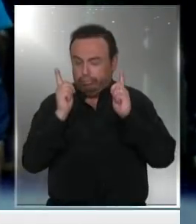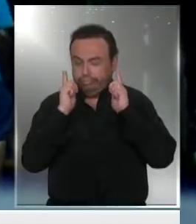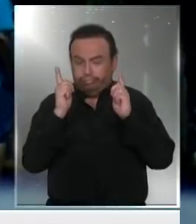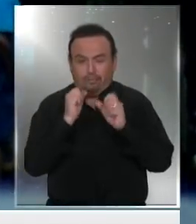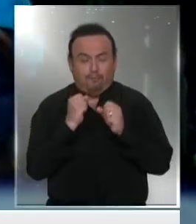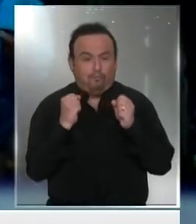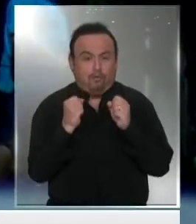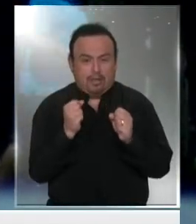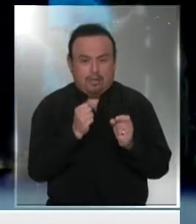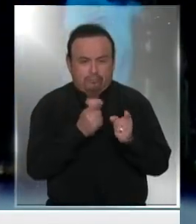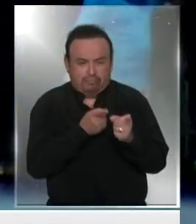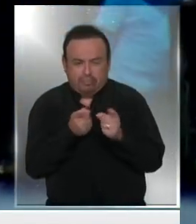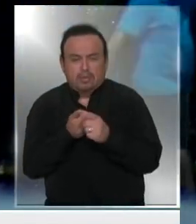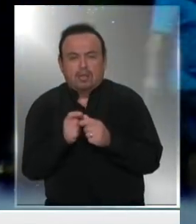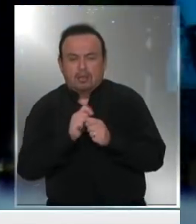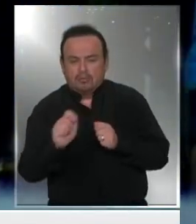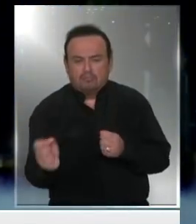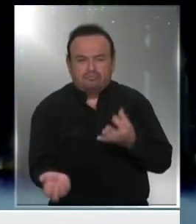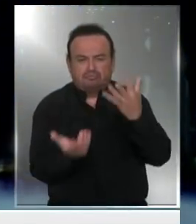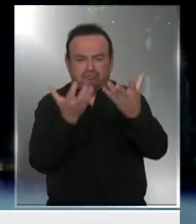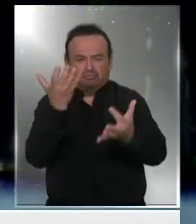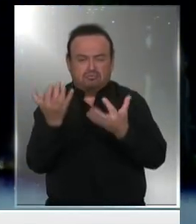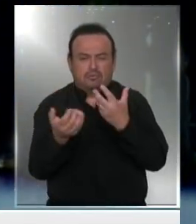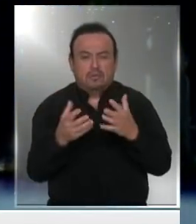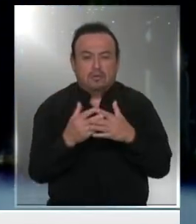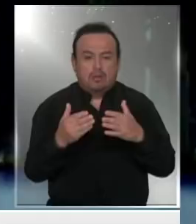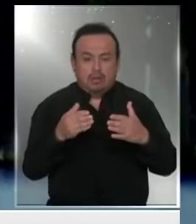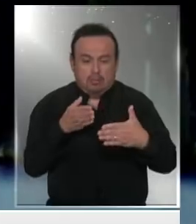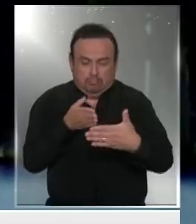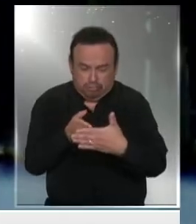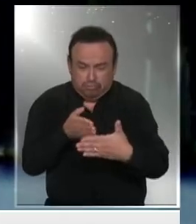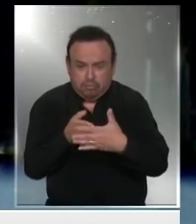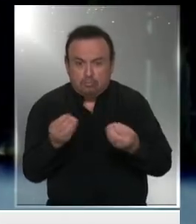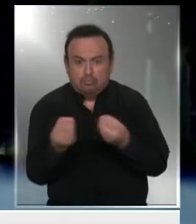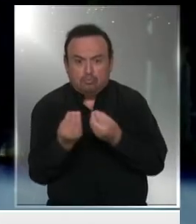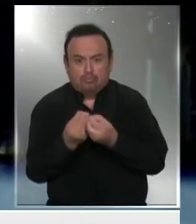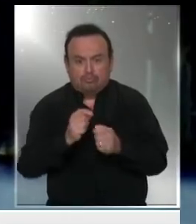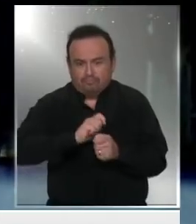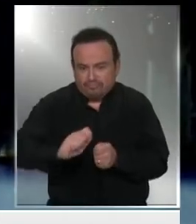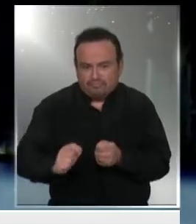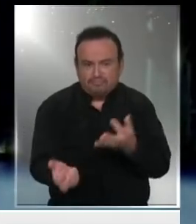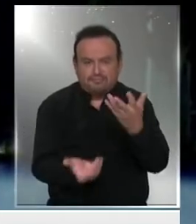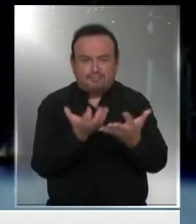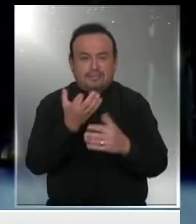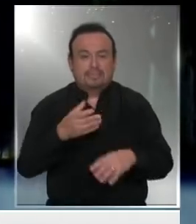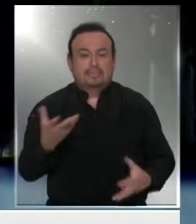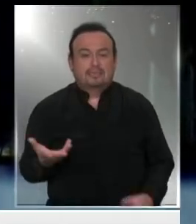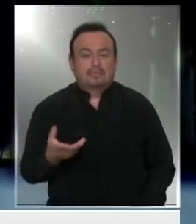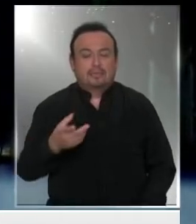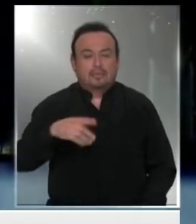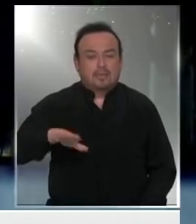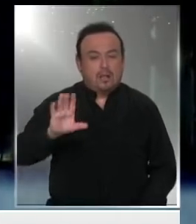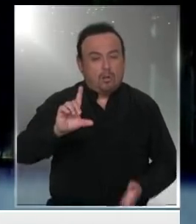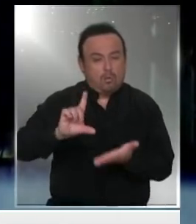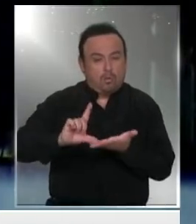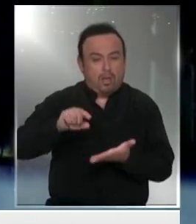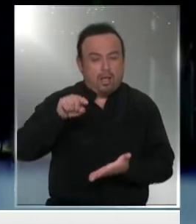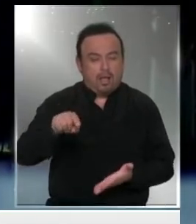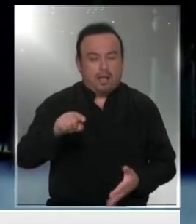disparos, mucho fuego artificial y además bastantes barricadas, así que todo se ha ido concentrando, como te decía, en el sector